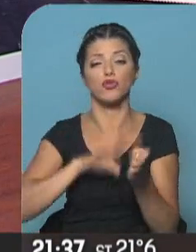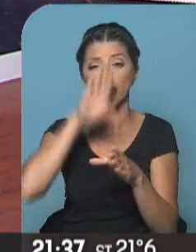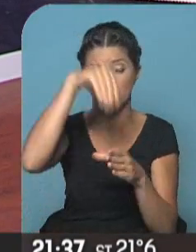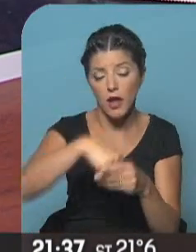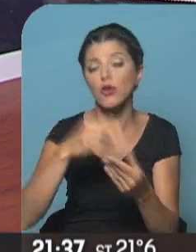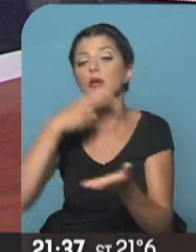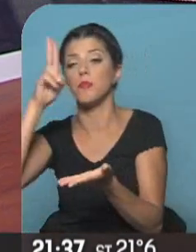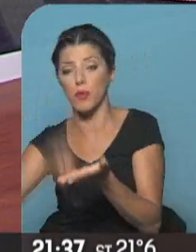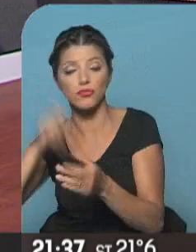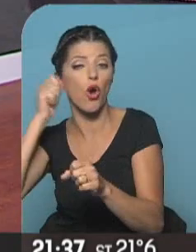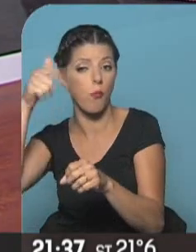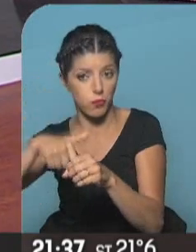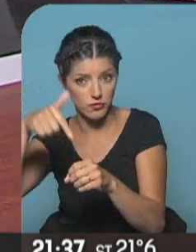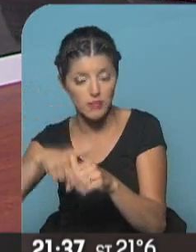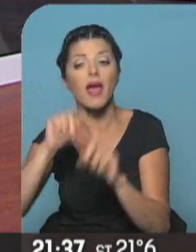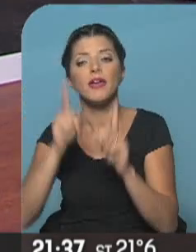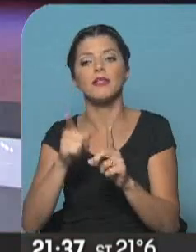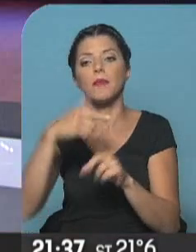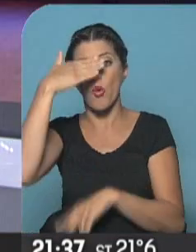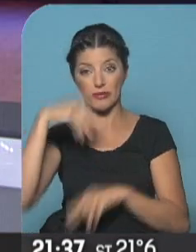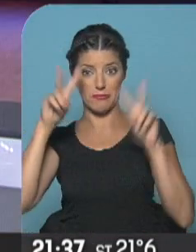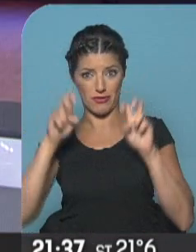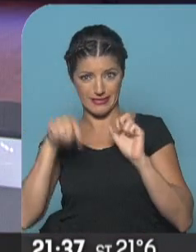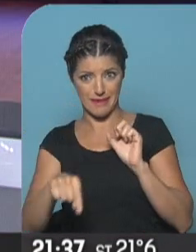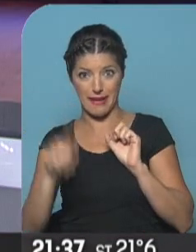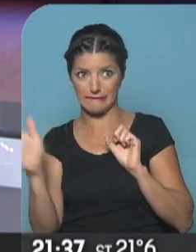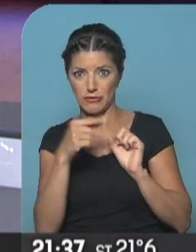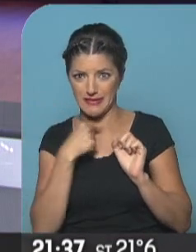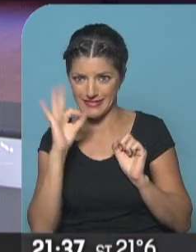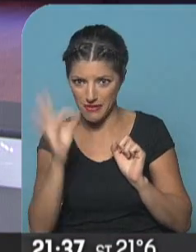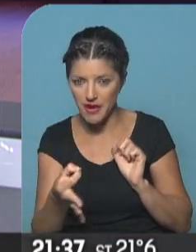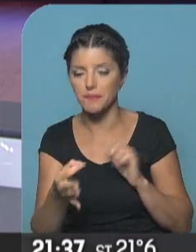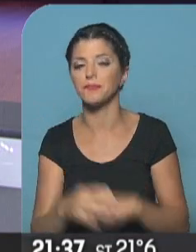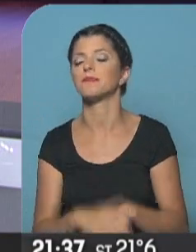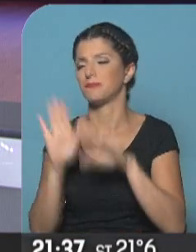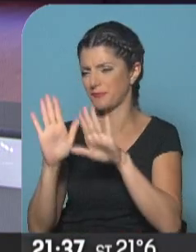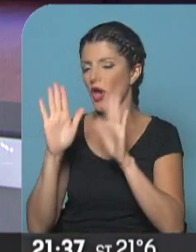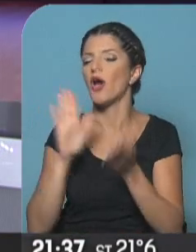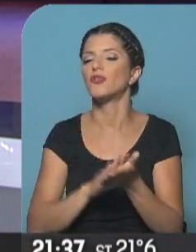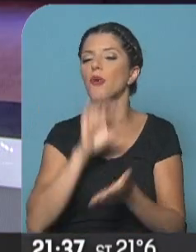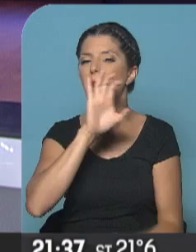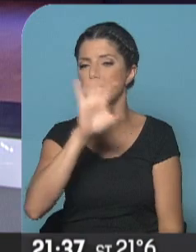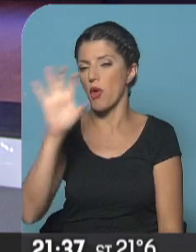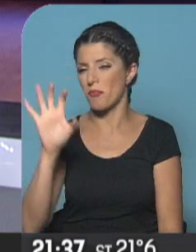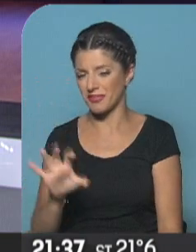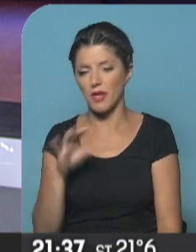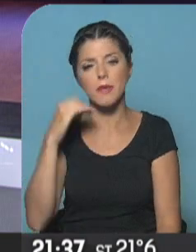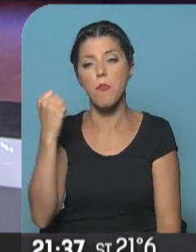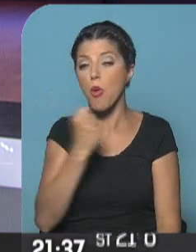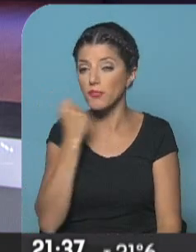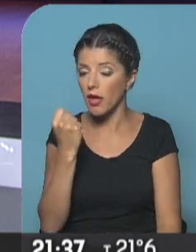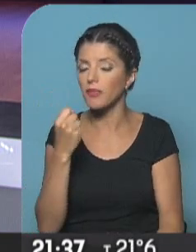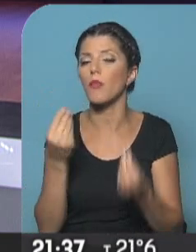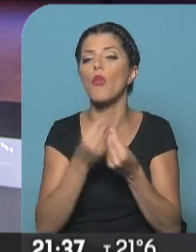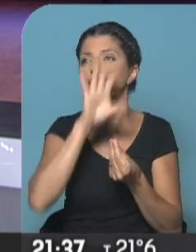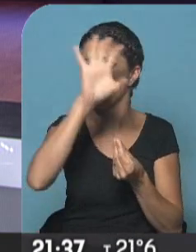combustibles y las transferencias de inmuebles. Este último tema que le importa a mucha gente. Bueno, el acuerdo con las provincias evidentemente es indispensable. Muchas provincias, capital,